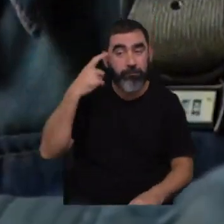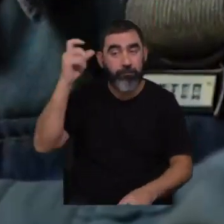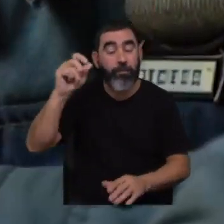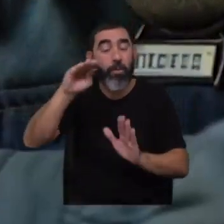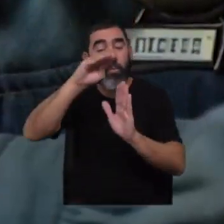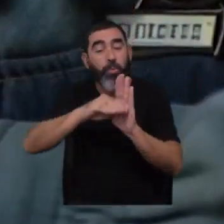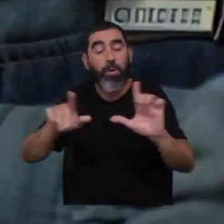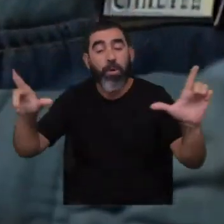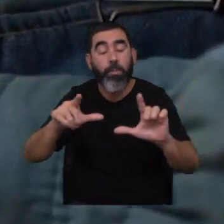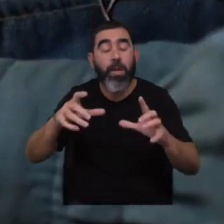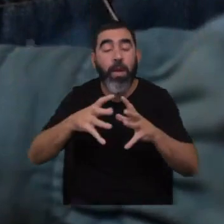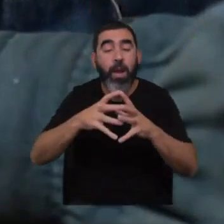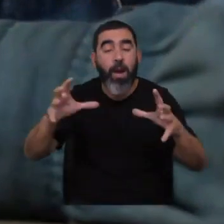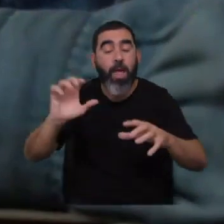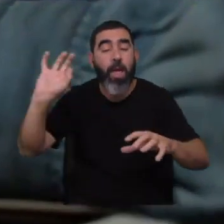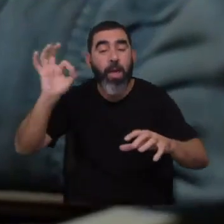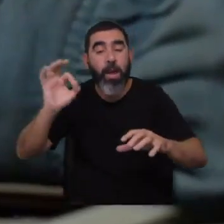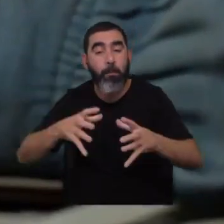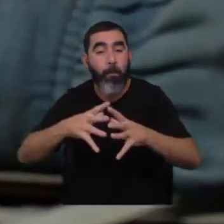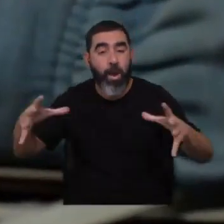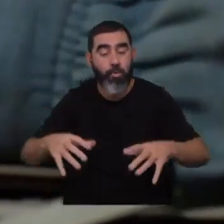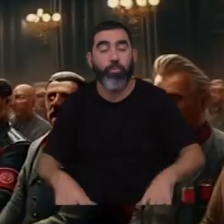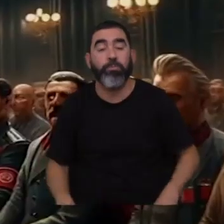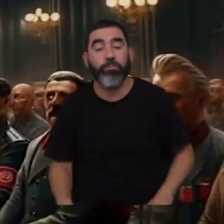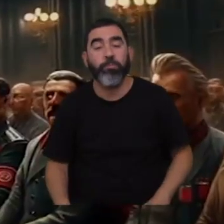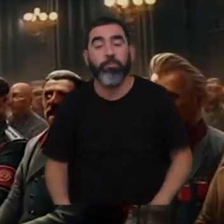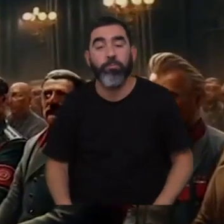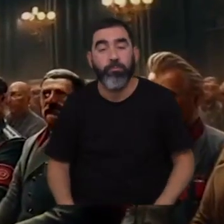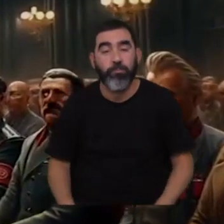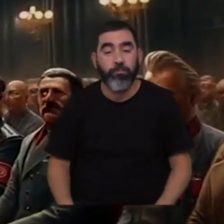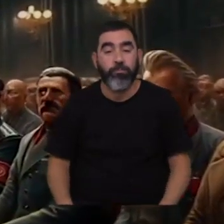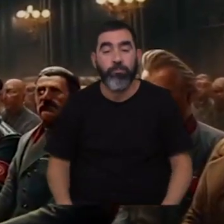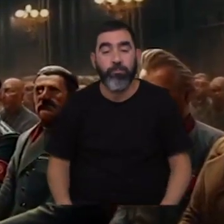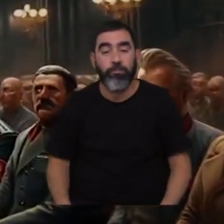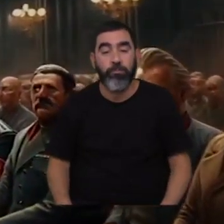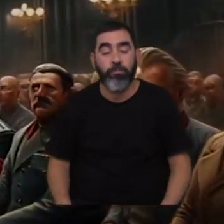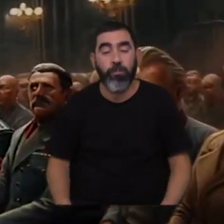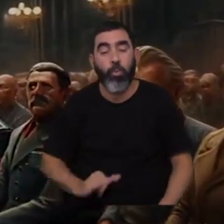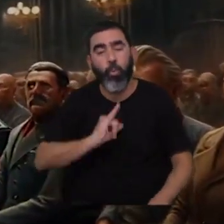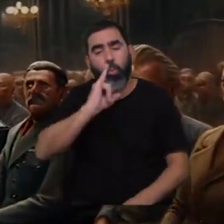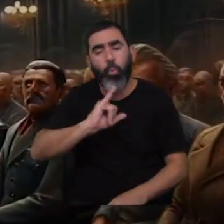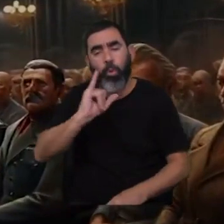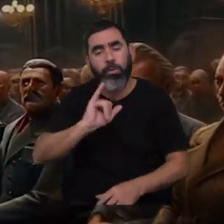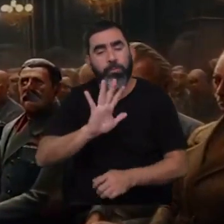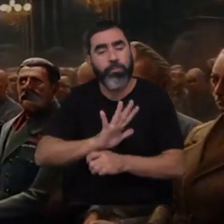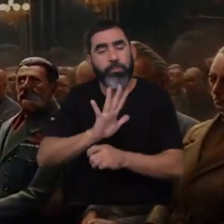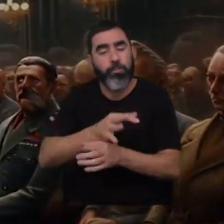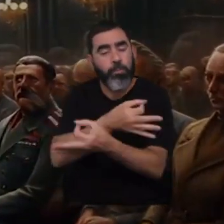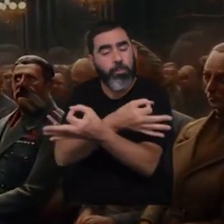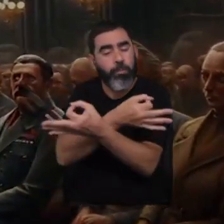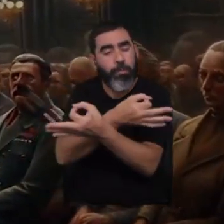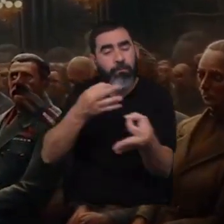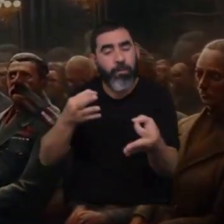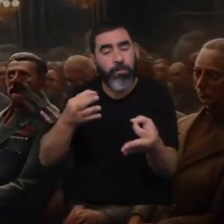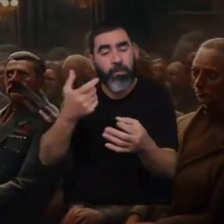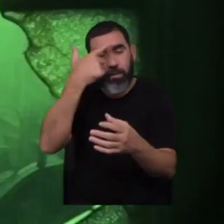de televisión Big Brother, que en español se tradujo como Gran Hermano. La novela de Orwell es un artefacto perfecto para hablar